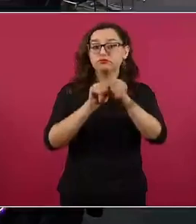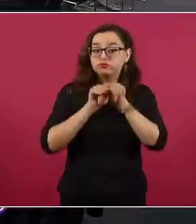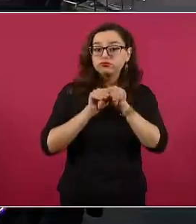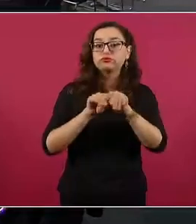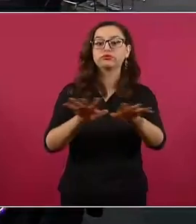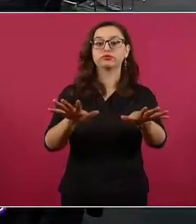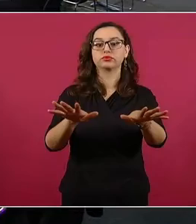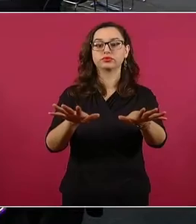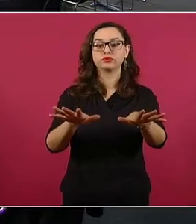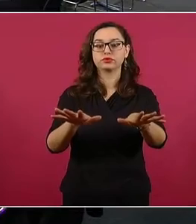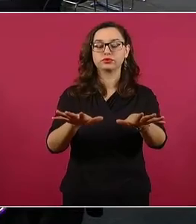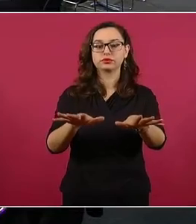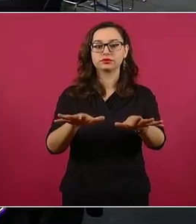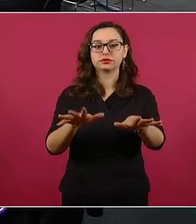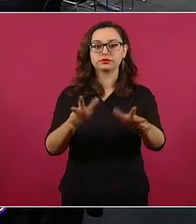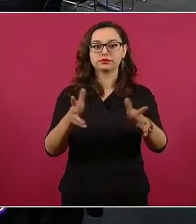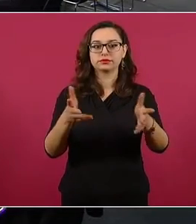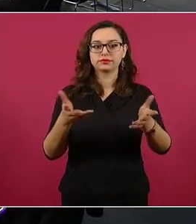la